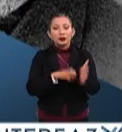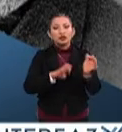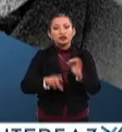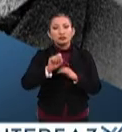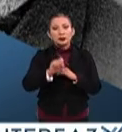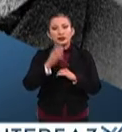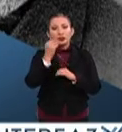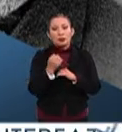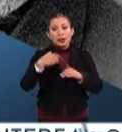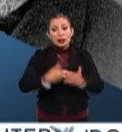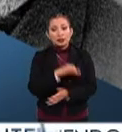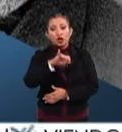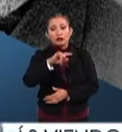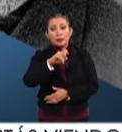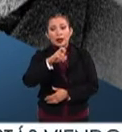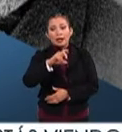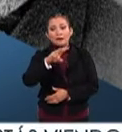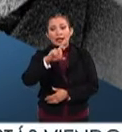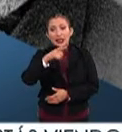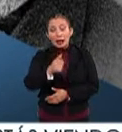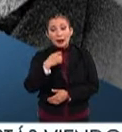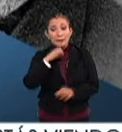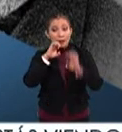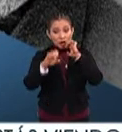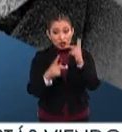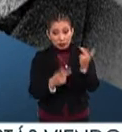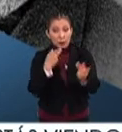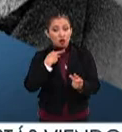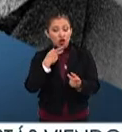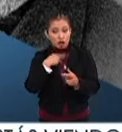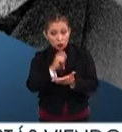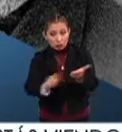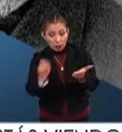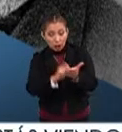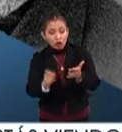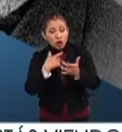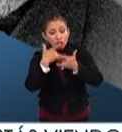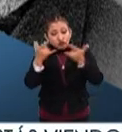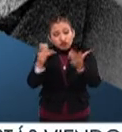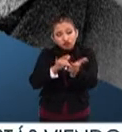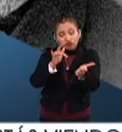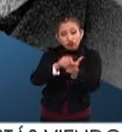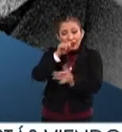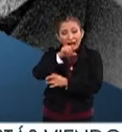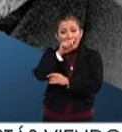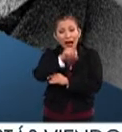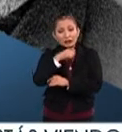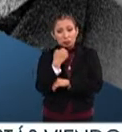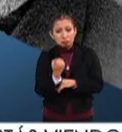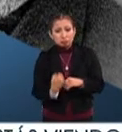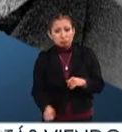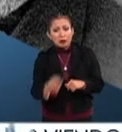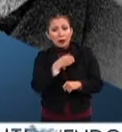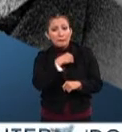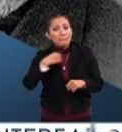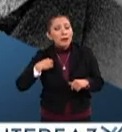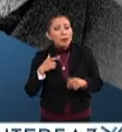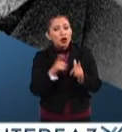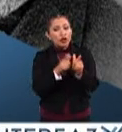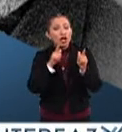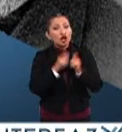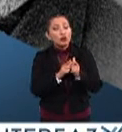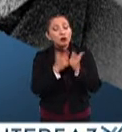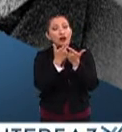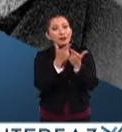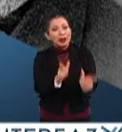En 1829 nace José María Vigil, periodista, político, escritor e historiador jalisciense y destacado